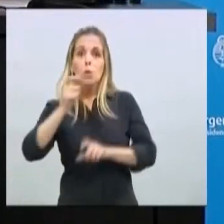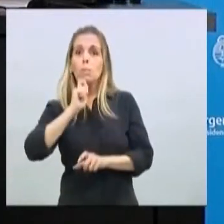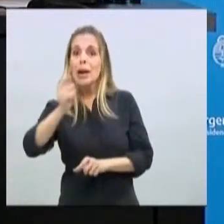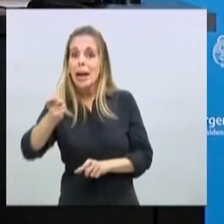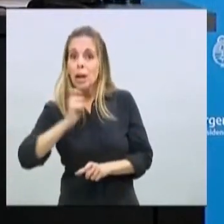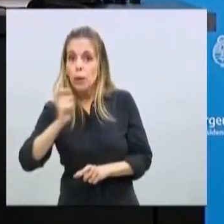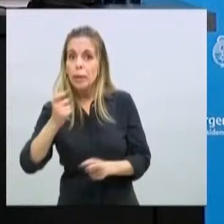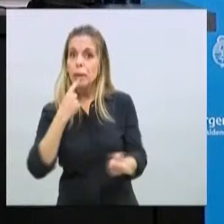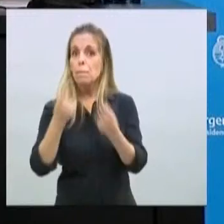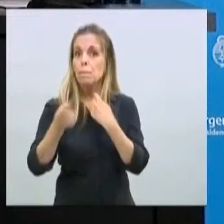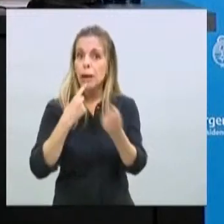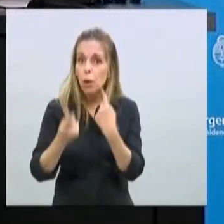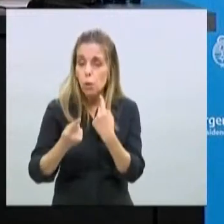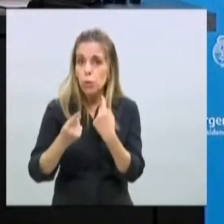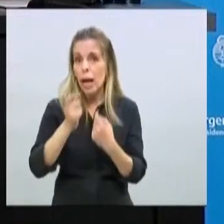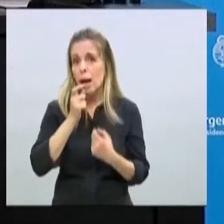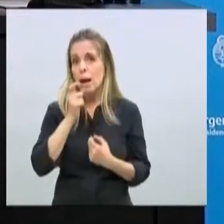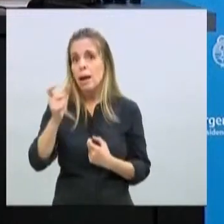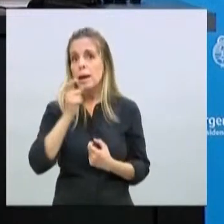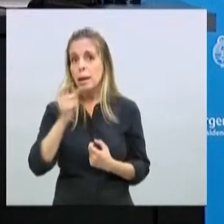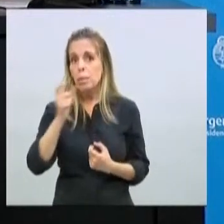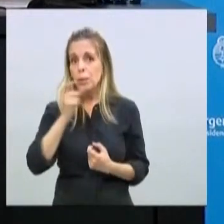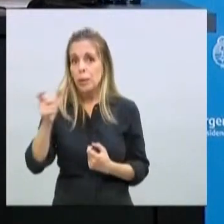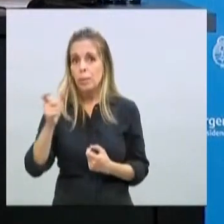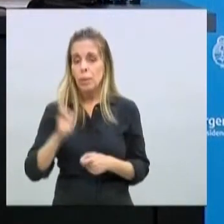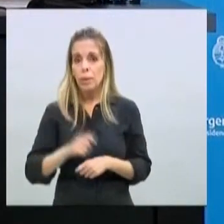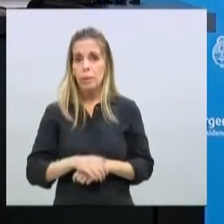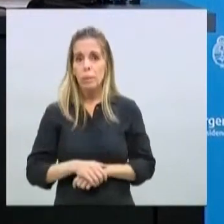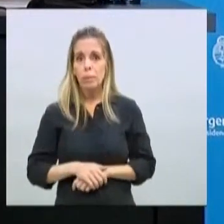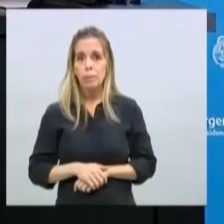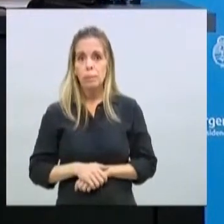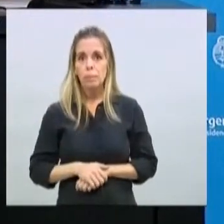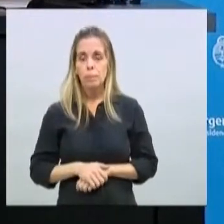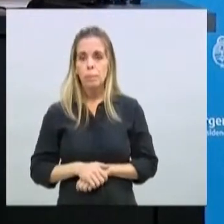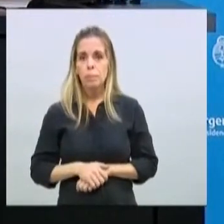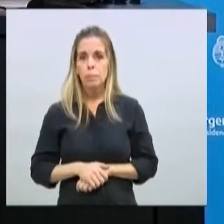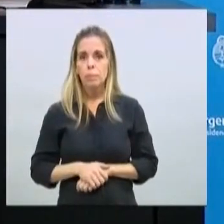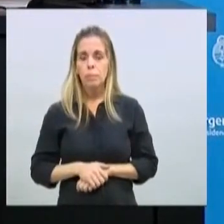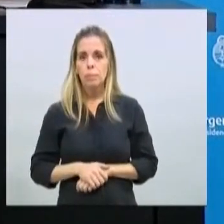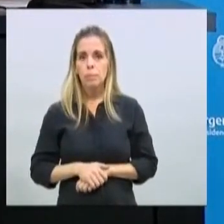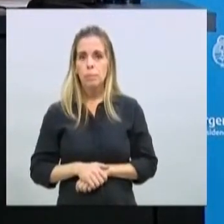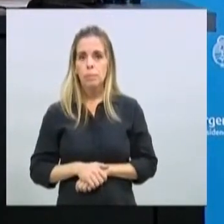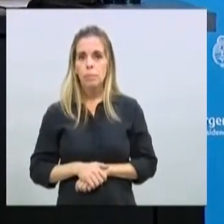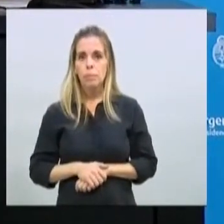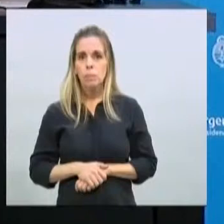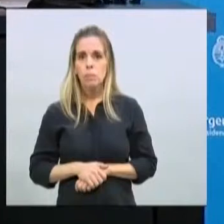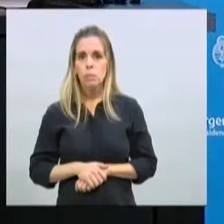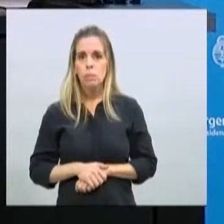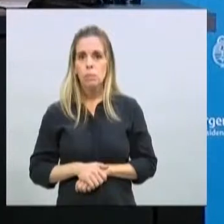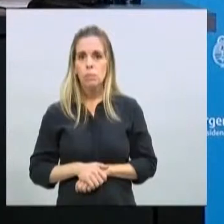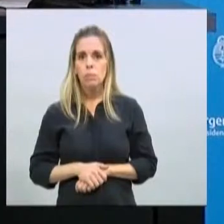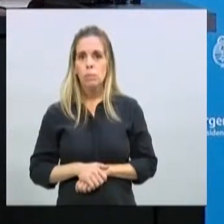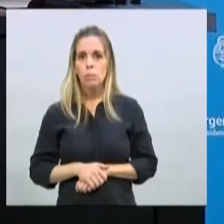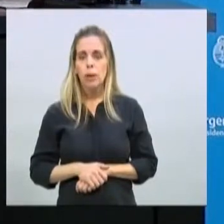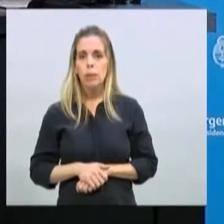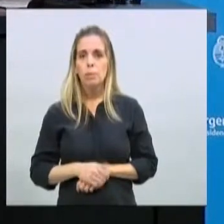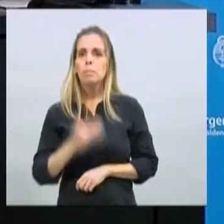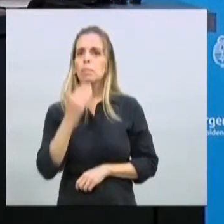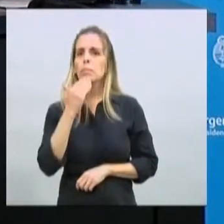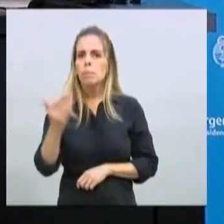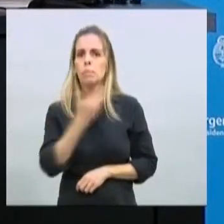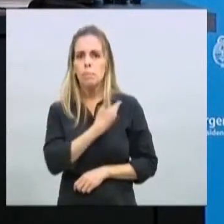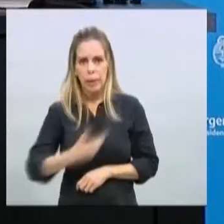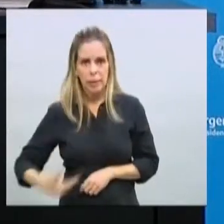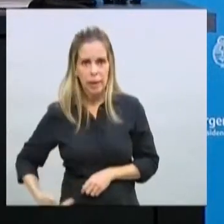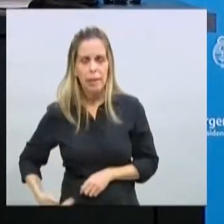pregunta, con todo gusto la contestamos. Bueno, gracias, señor presidente. Quiero ratificar aún más que valoro mucho el